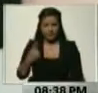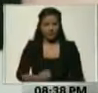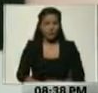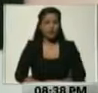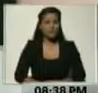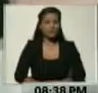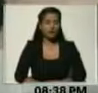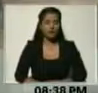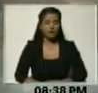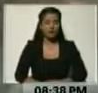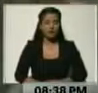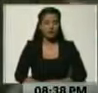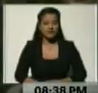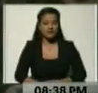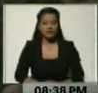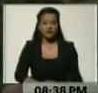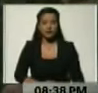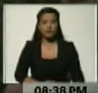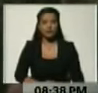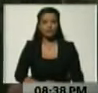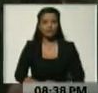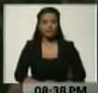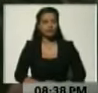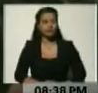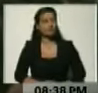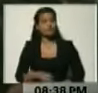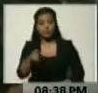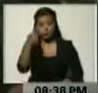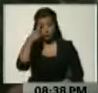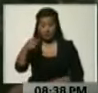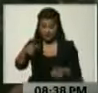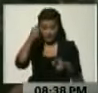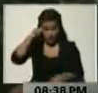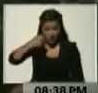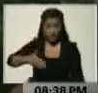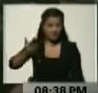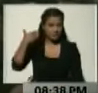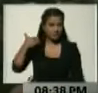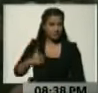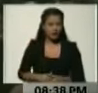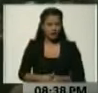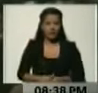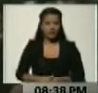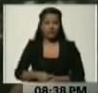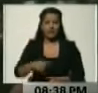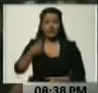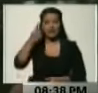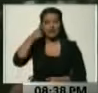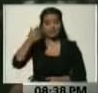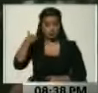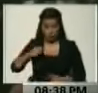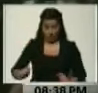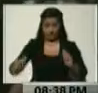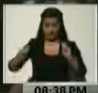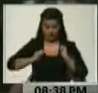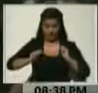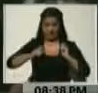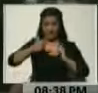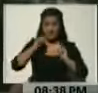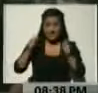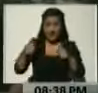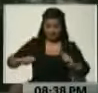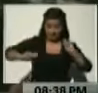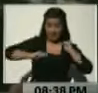Ustedes saben que cuando nosotros llegamos a gobierno, cuando este soldado llegó a gobierno, estábamos regalando